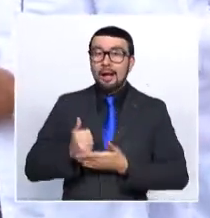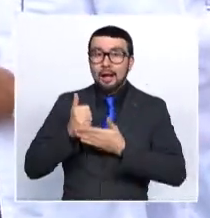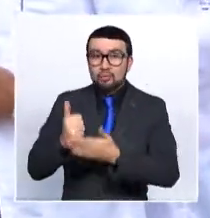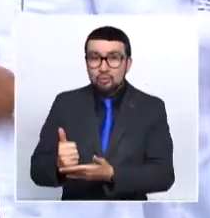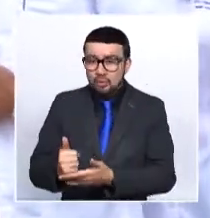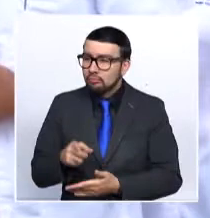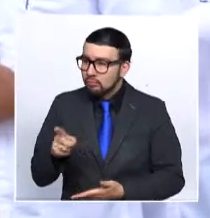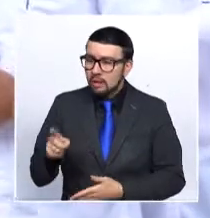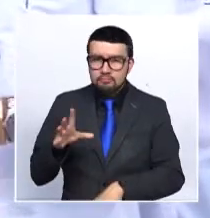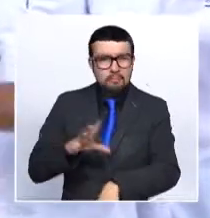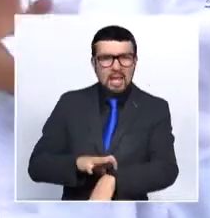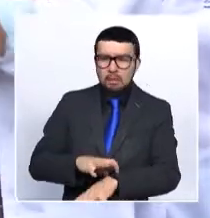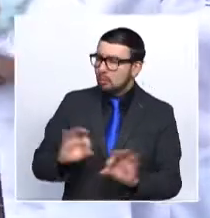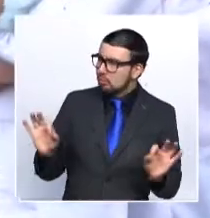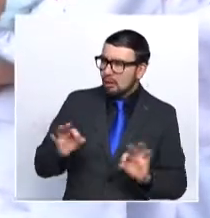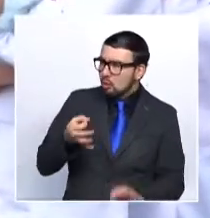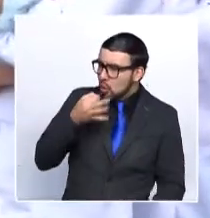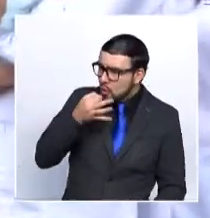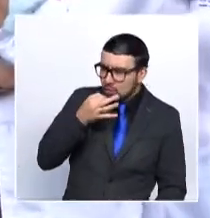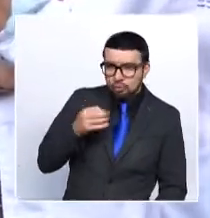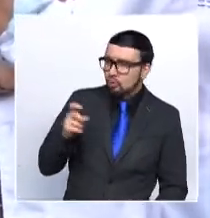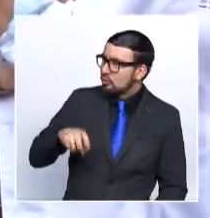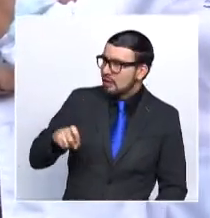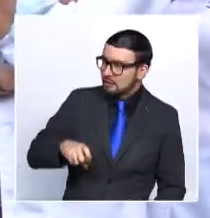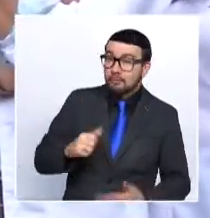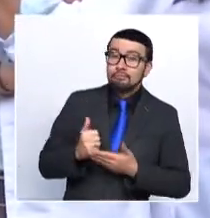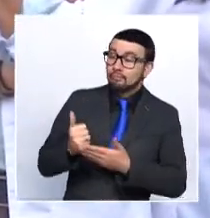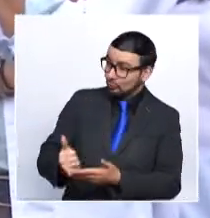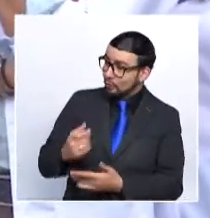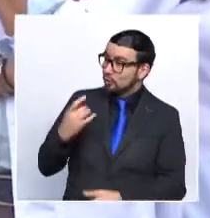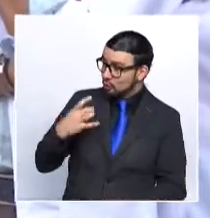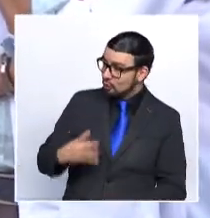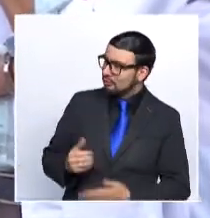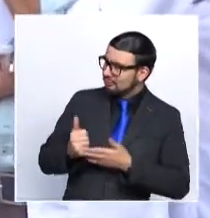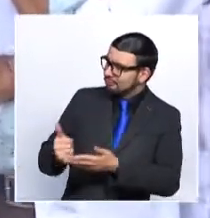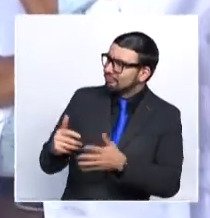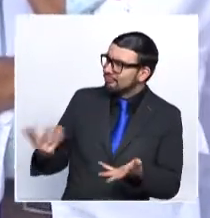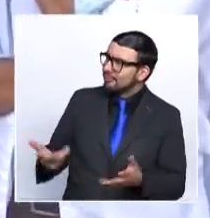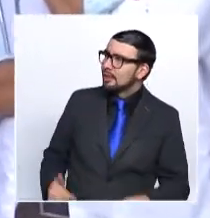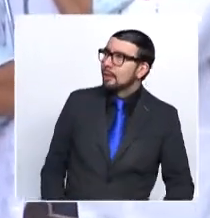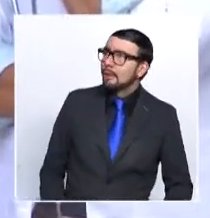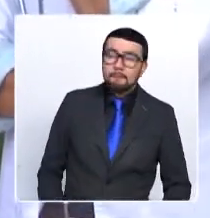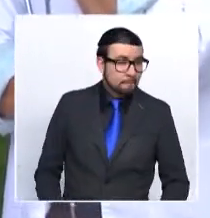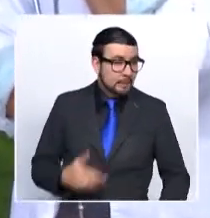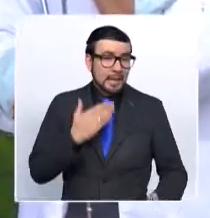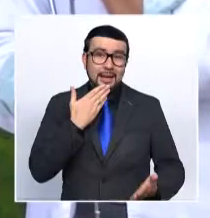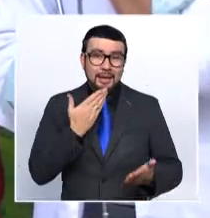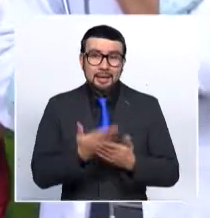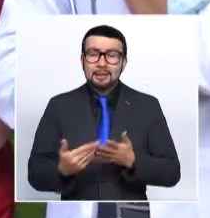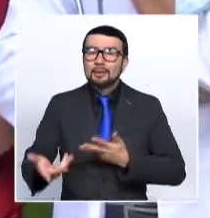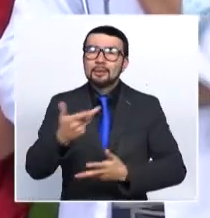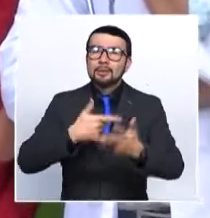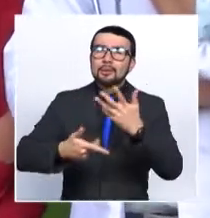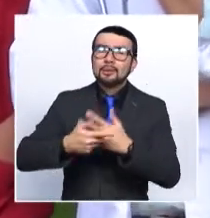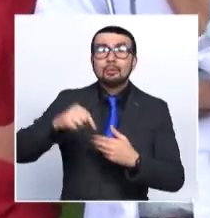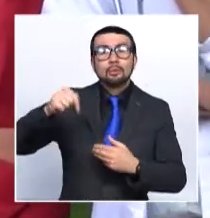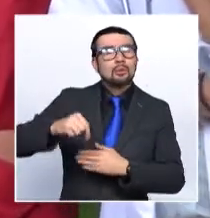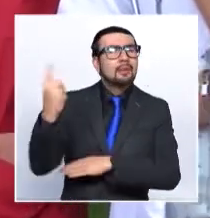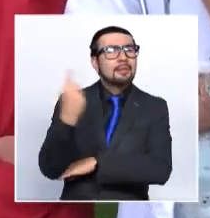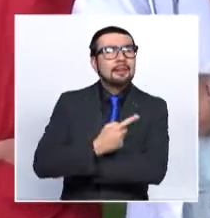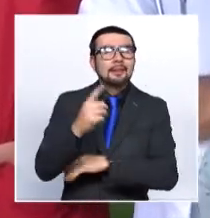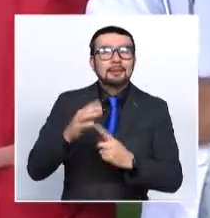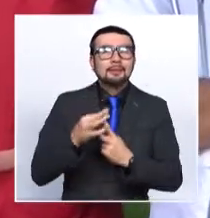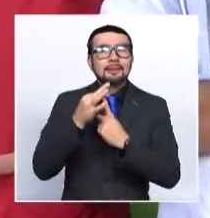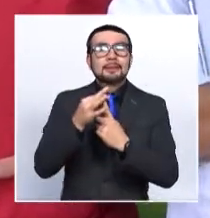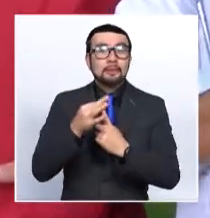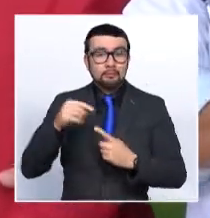dolor. Muchas gracias, buenos días también para todos. Gracias por la compañía hoy en este día tan especial para todos